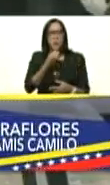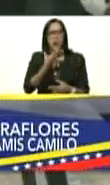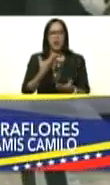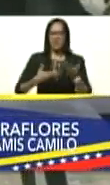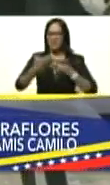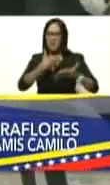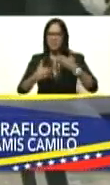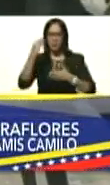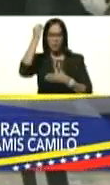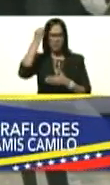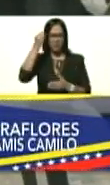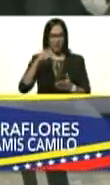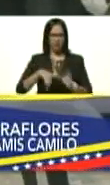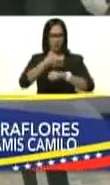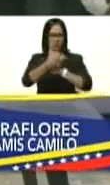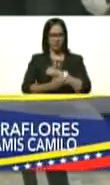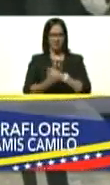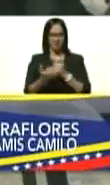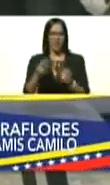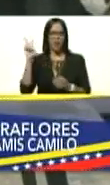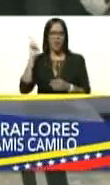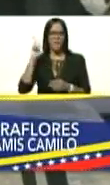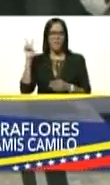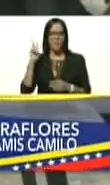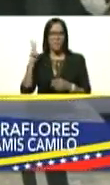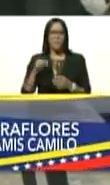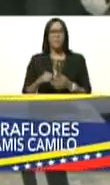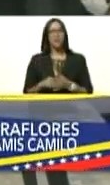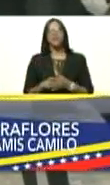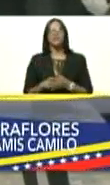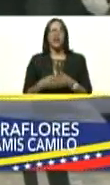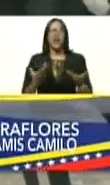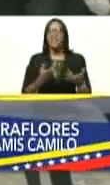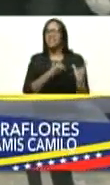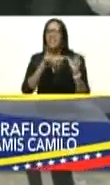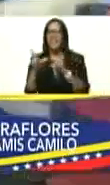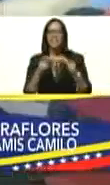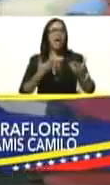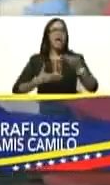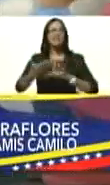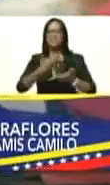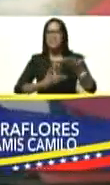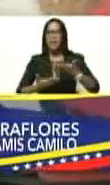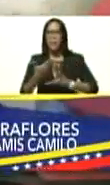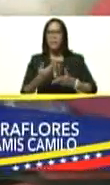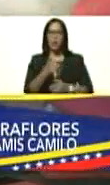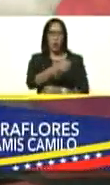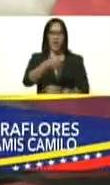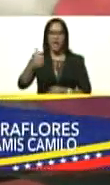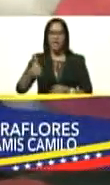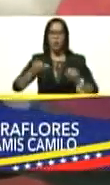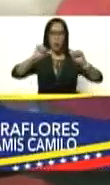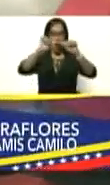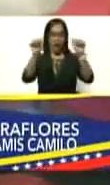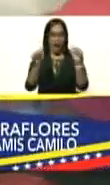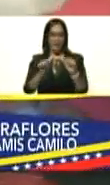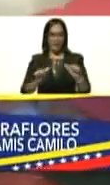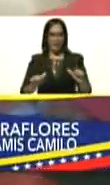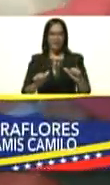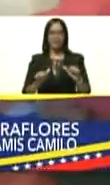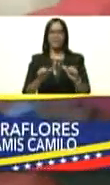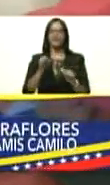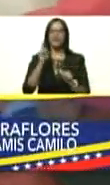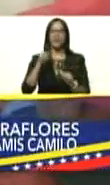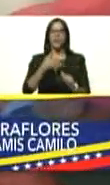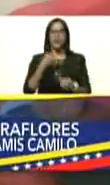esos proyectos que Venezuela está dispuesta, digamos, a intercambiar con cada uno de los artistas. Es el papel también